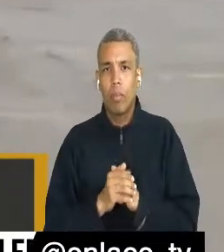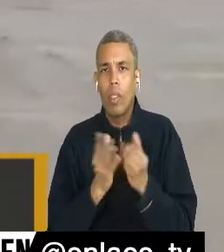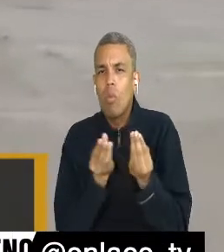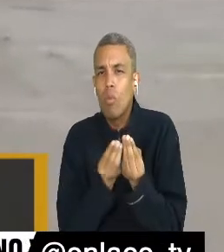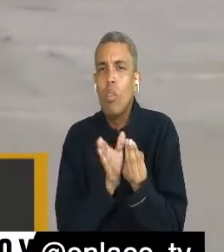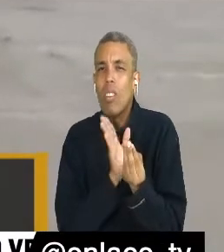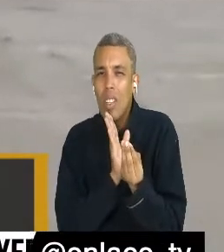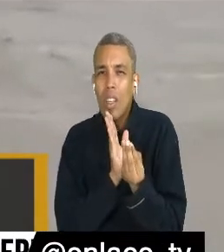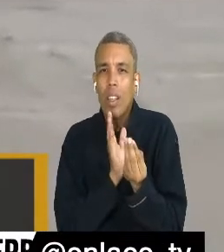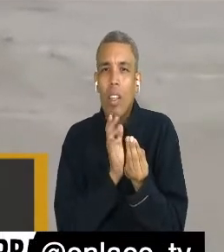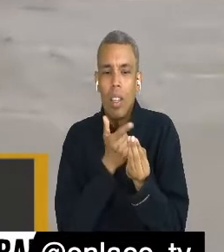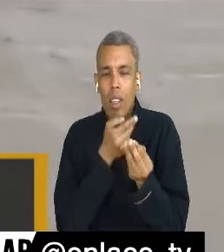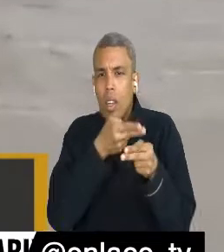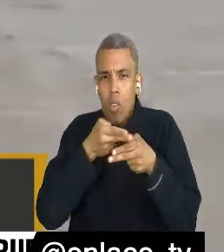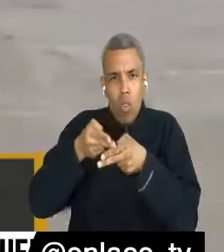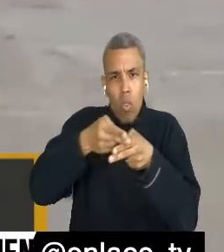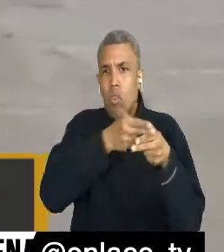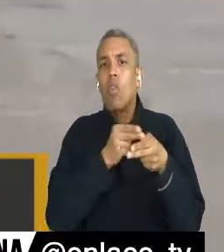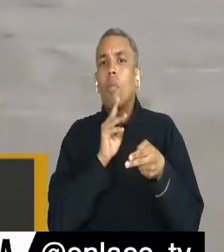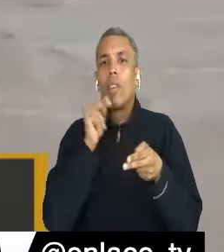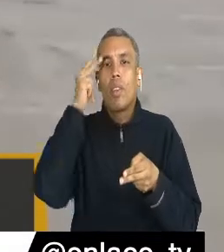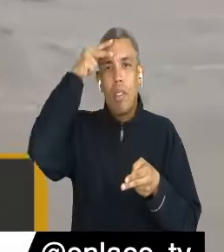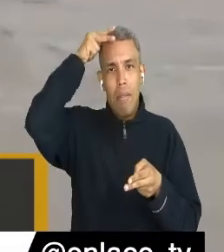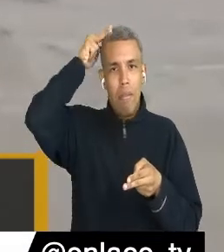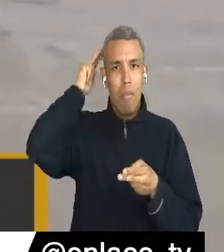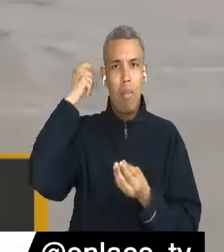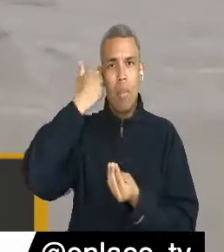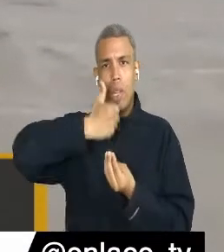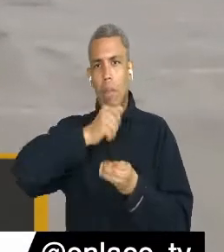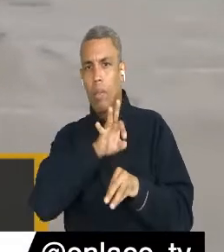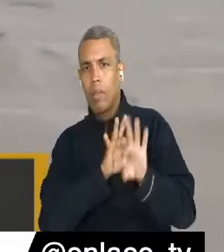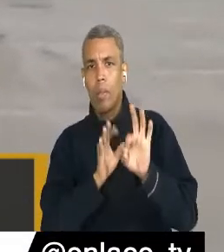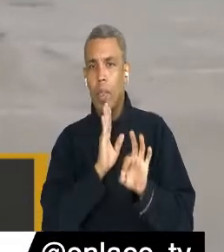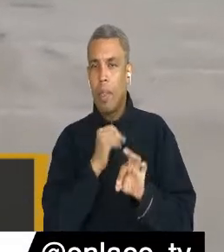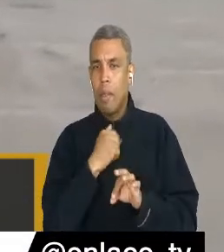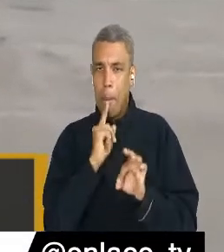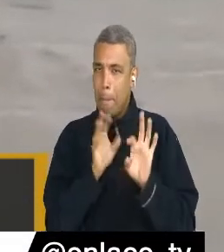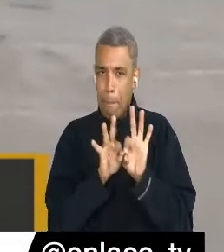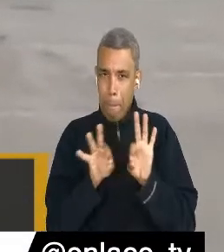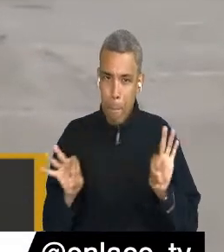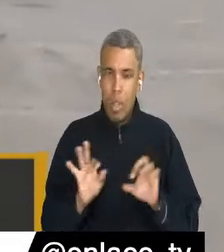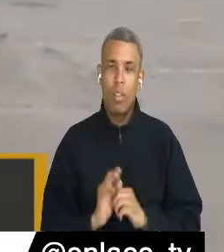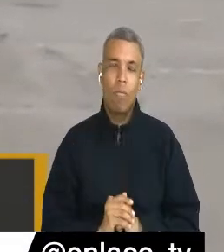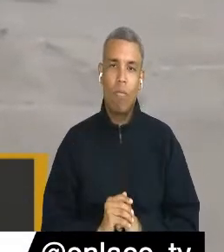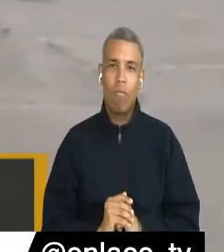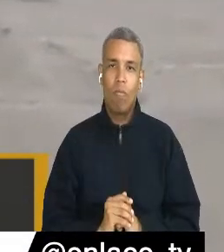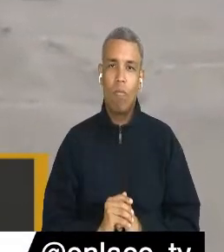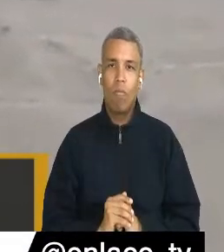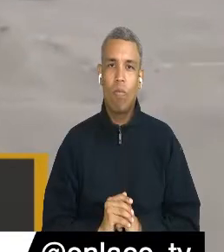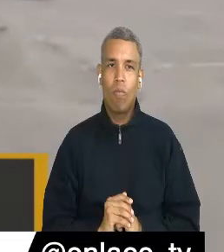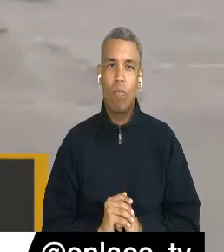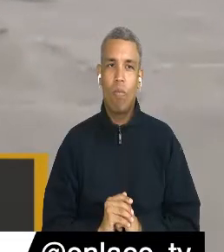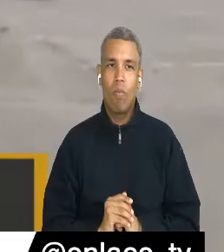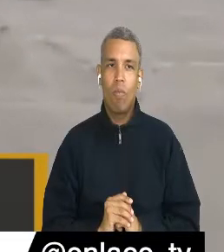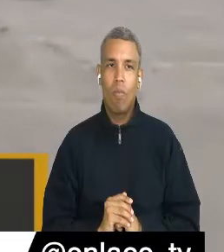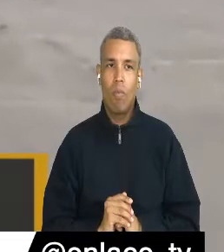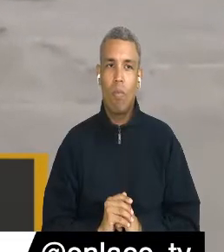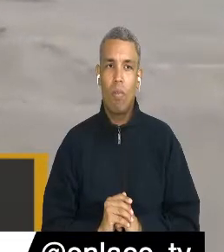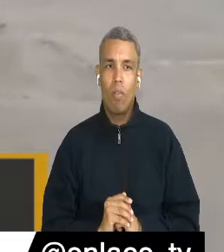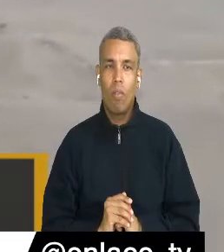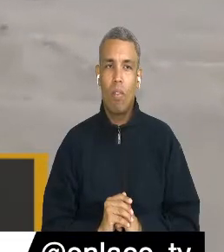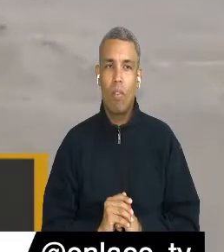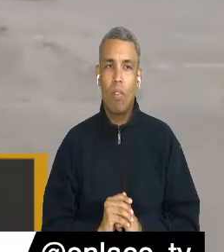conoce, veremos qué pasa minutos antes o un rato antes del compromiso frente a los bolivianos. De Bolivia sí se sabe que viene con